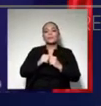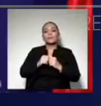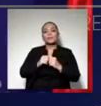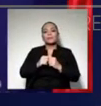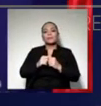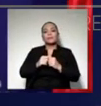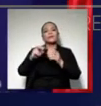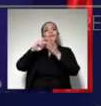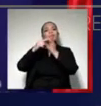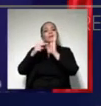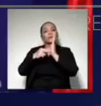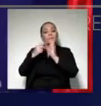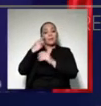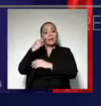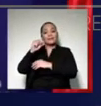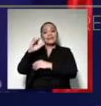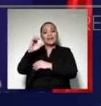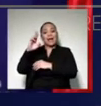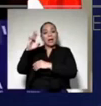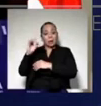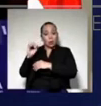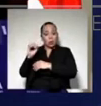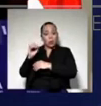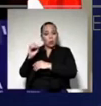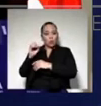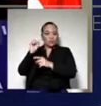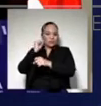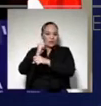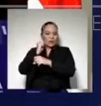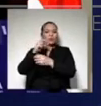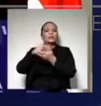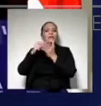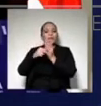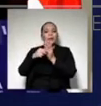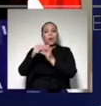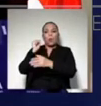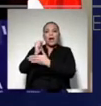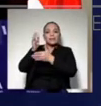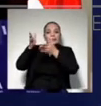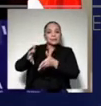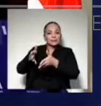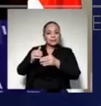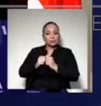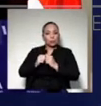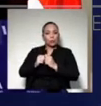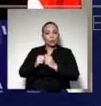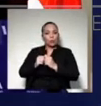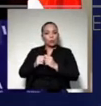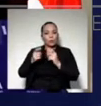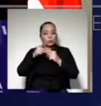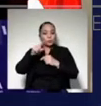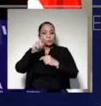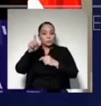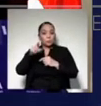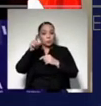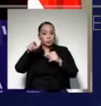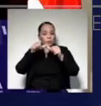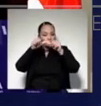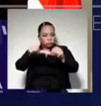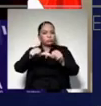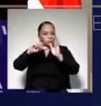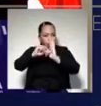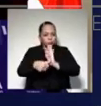definiciones, un sicario es un asesino a sueldo, un asalariado. Sí, ¿mantiene usted, recalca usted